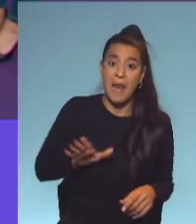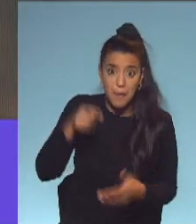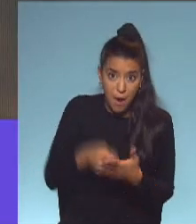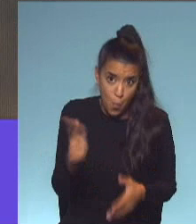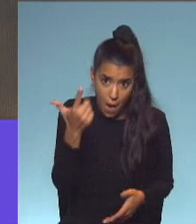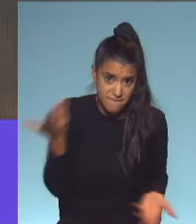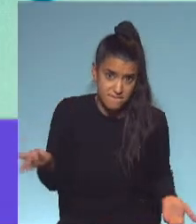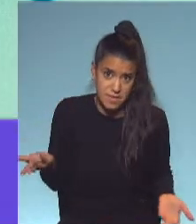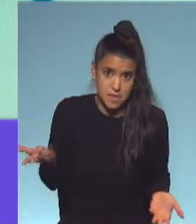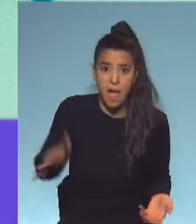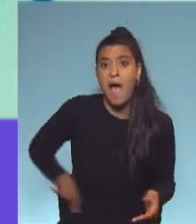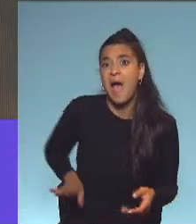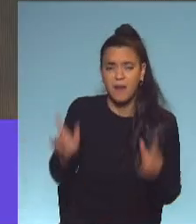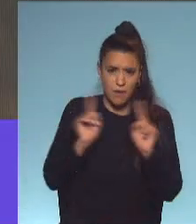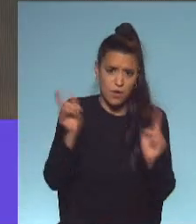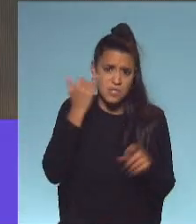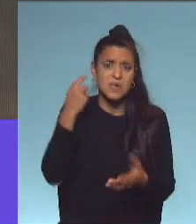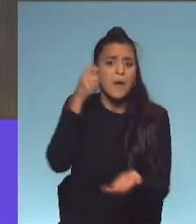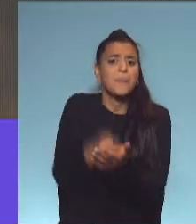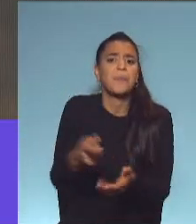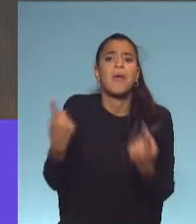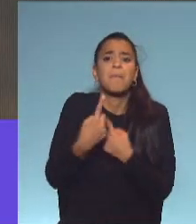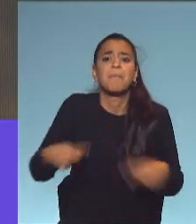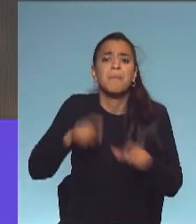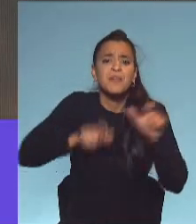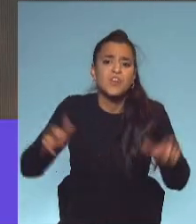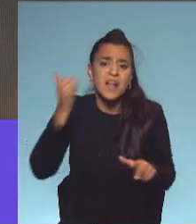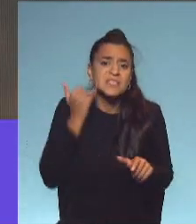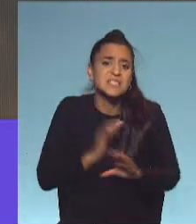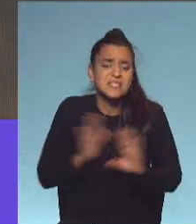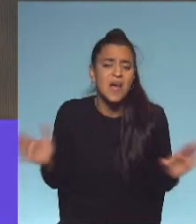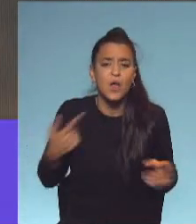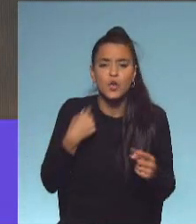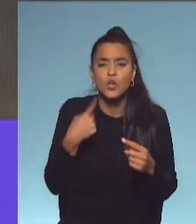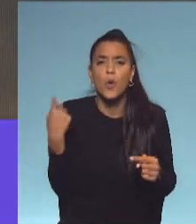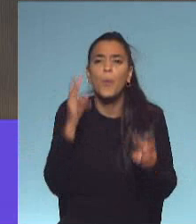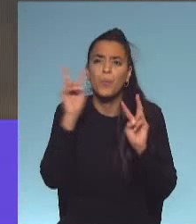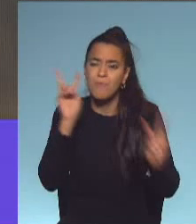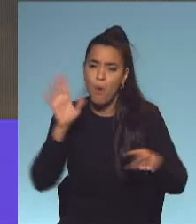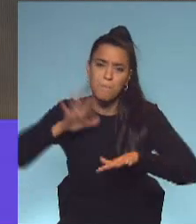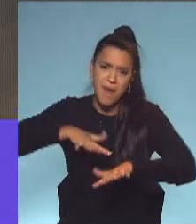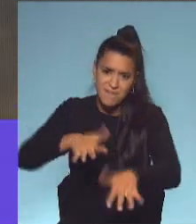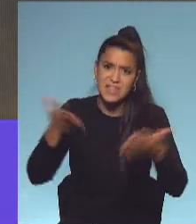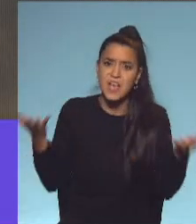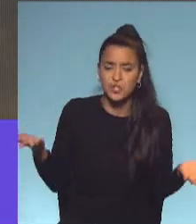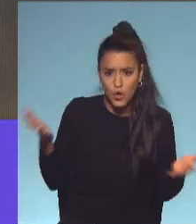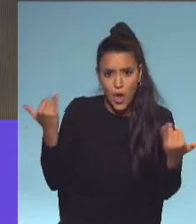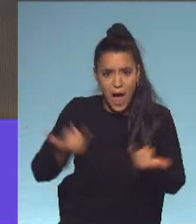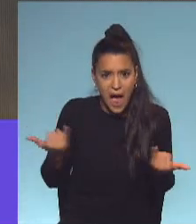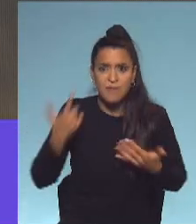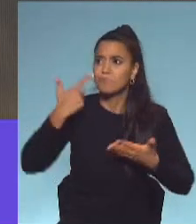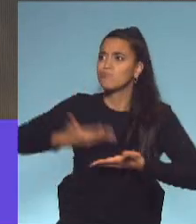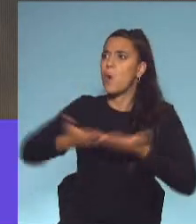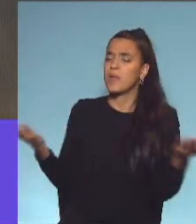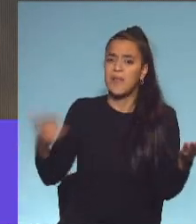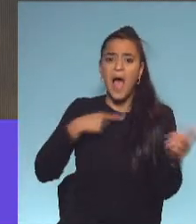pagar. Obvio, ¿qué va a querer pagar? Ya hizo su pago de bienes personales, los vimos muchas manifestaciones, digamos, que se hicieron